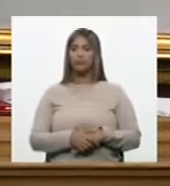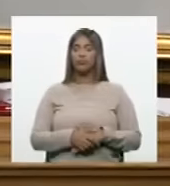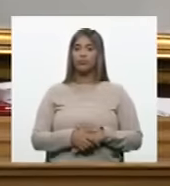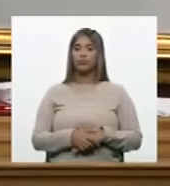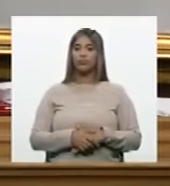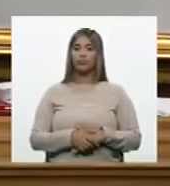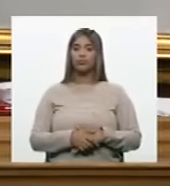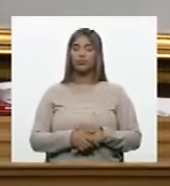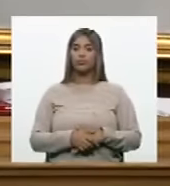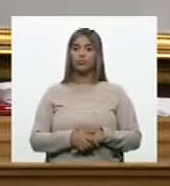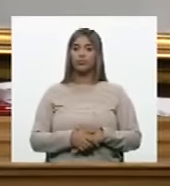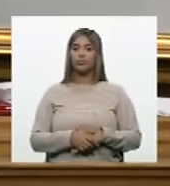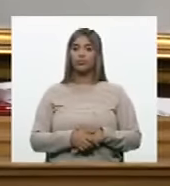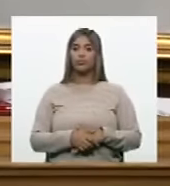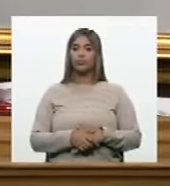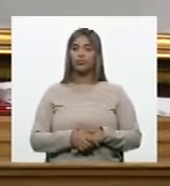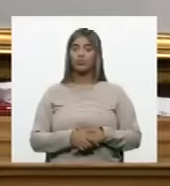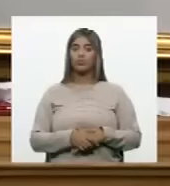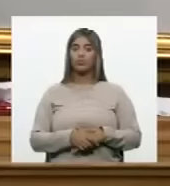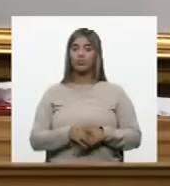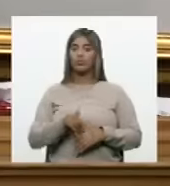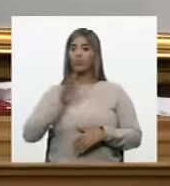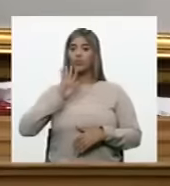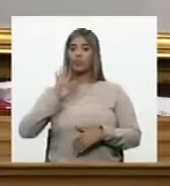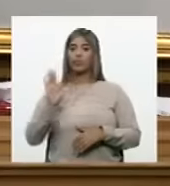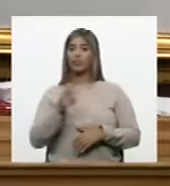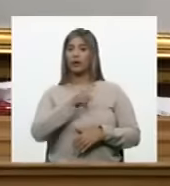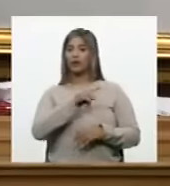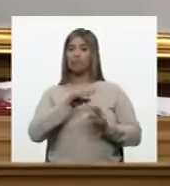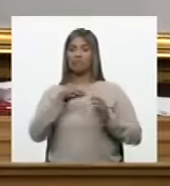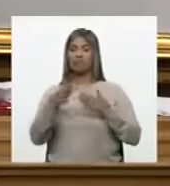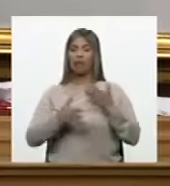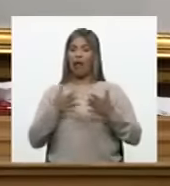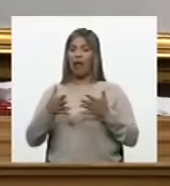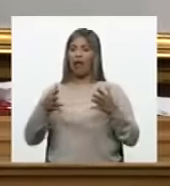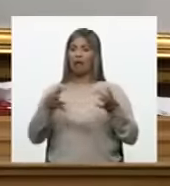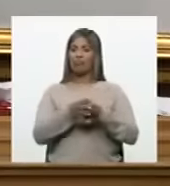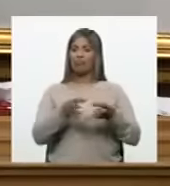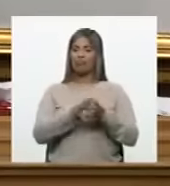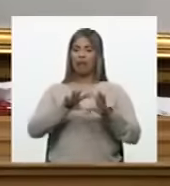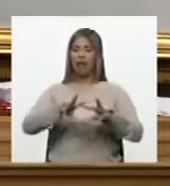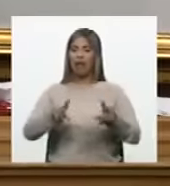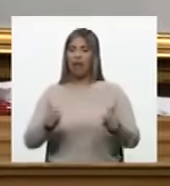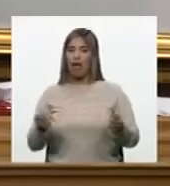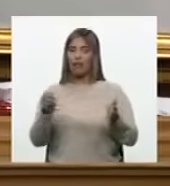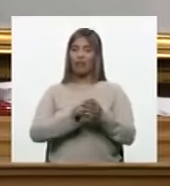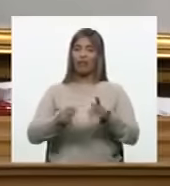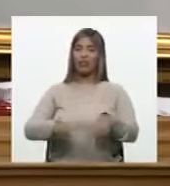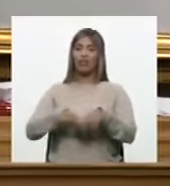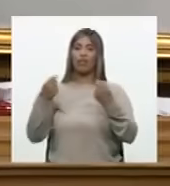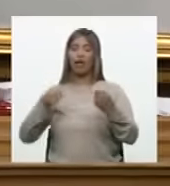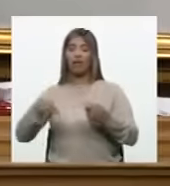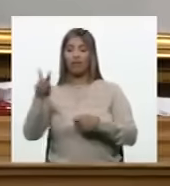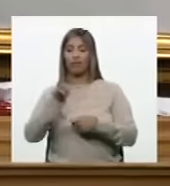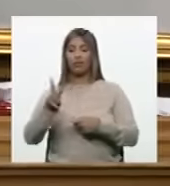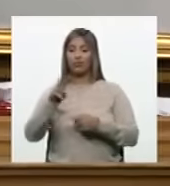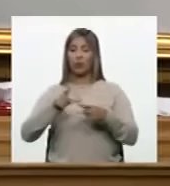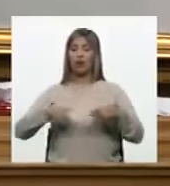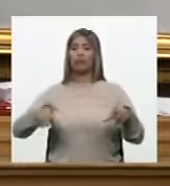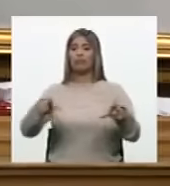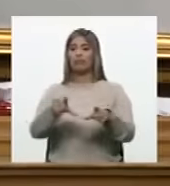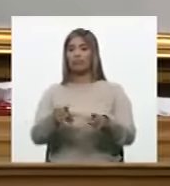que esta calaña de entregados y delincuentes vuelva a hacerle daño al